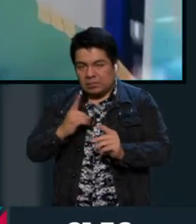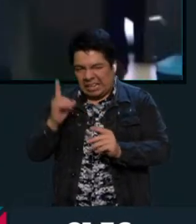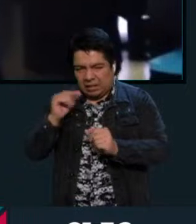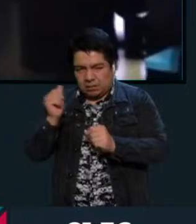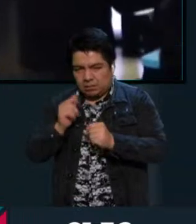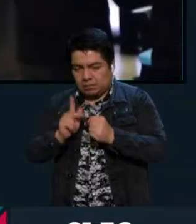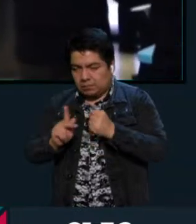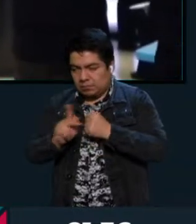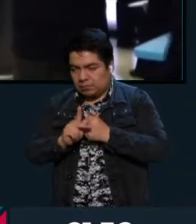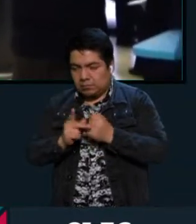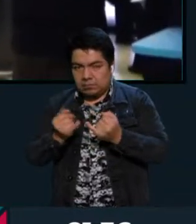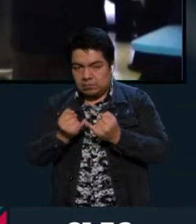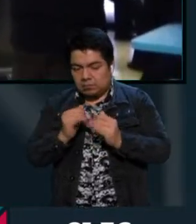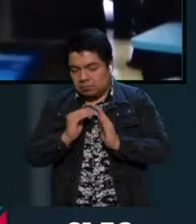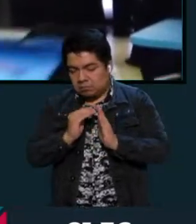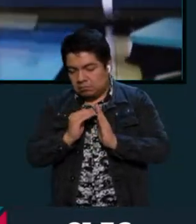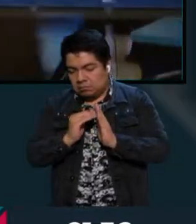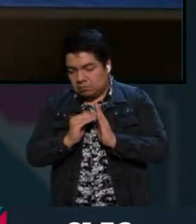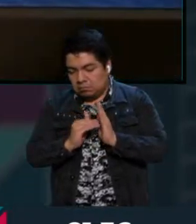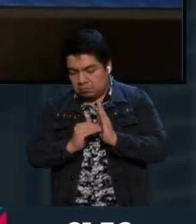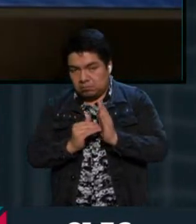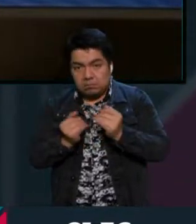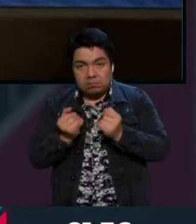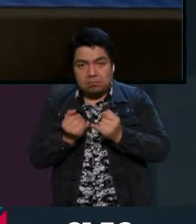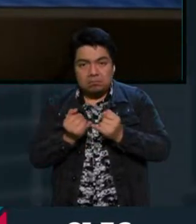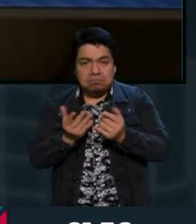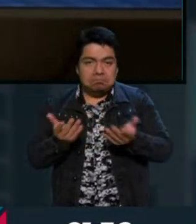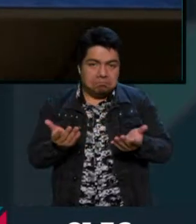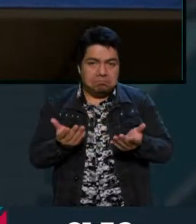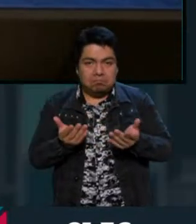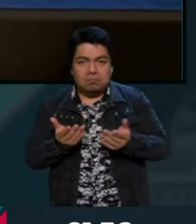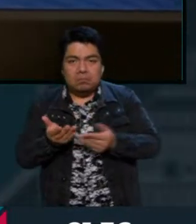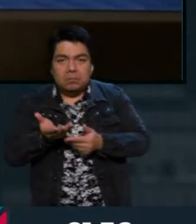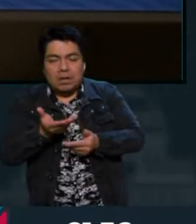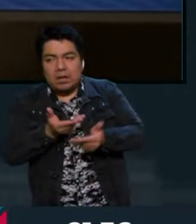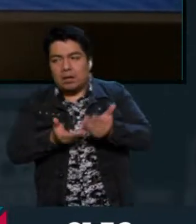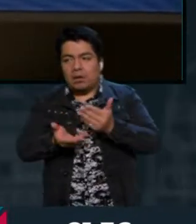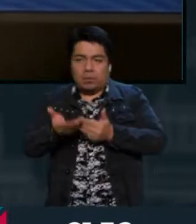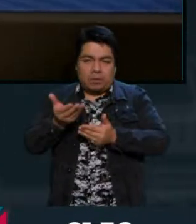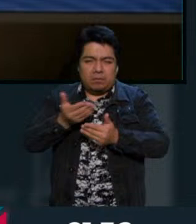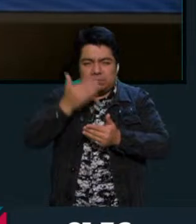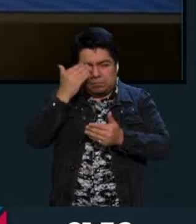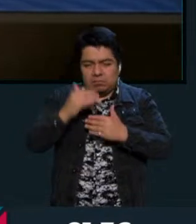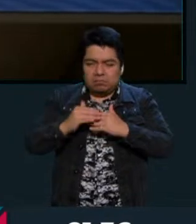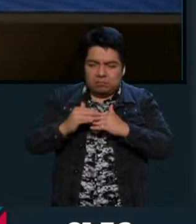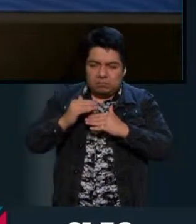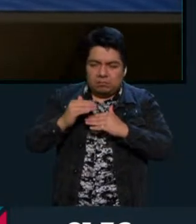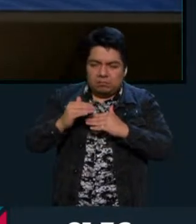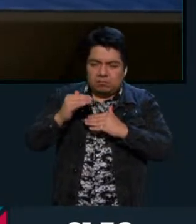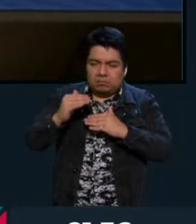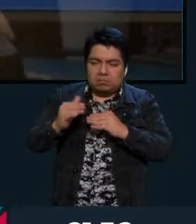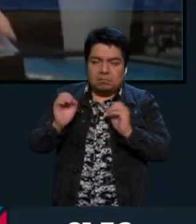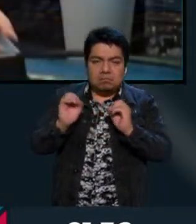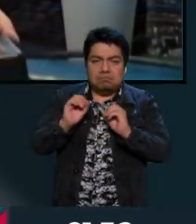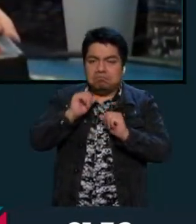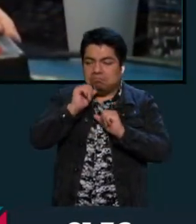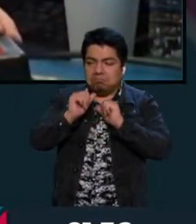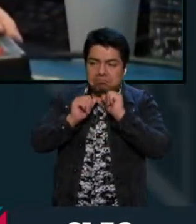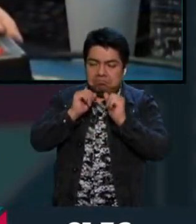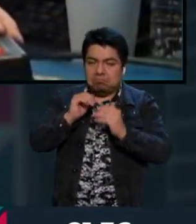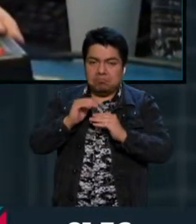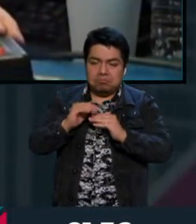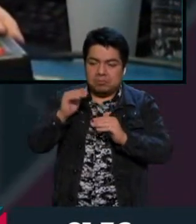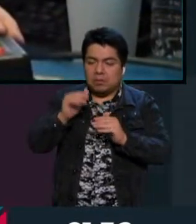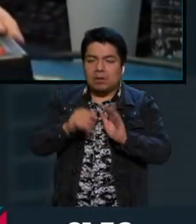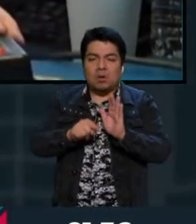externa. Mantiene pues una apertura comercial, ha venido creciendo, no ha tenido ningún crecimiento